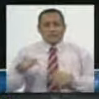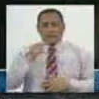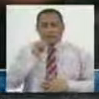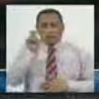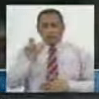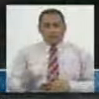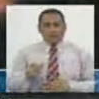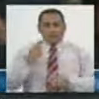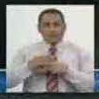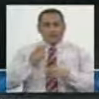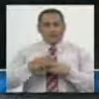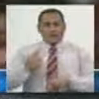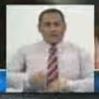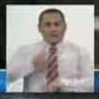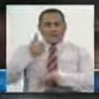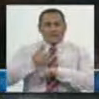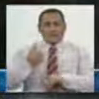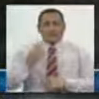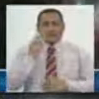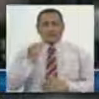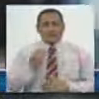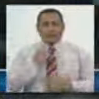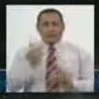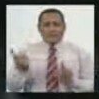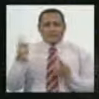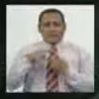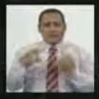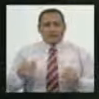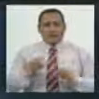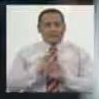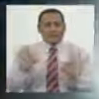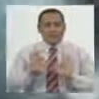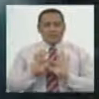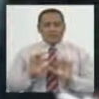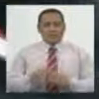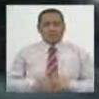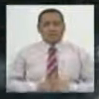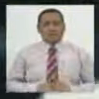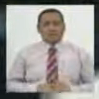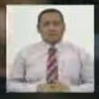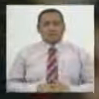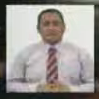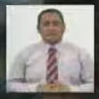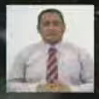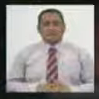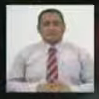ahora conocida como la jefa de Chiclayo, todavía no está echada.